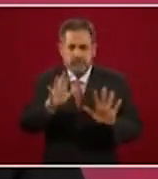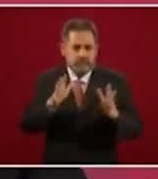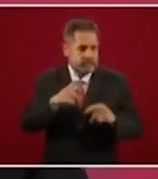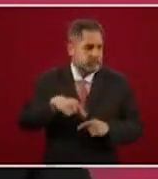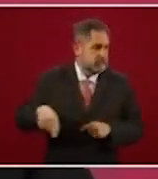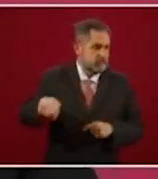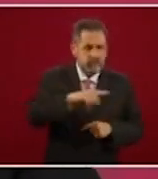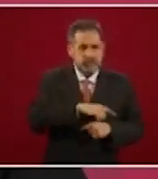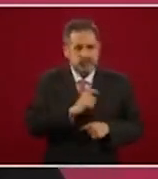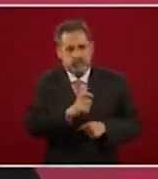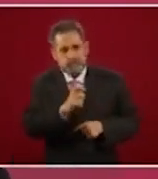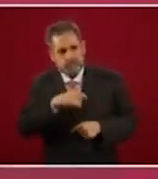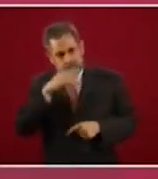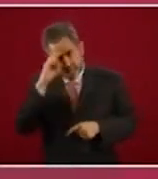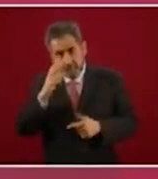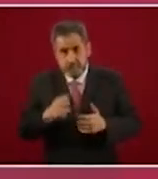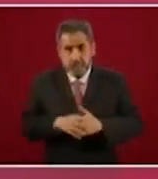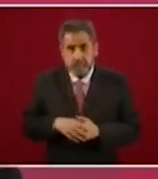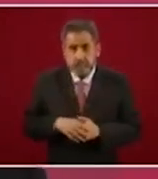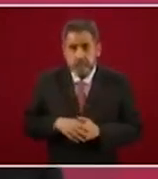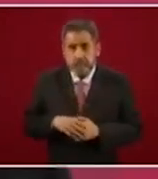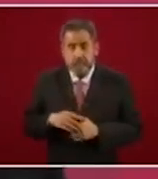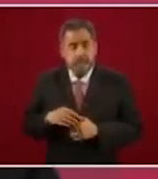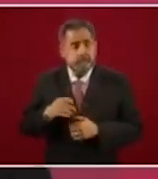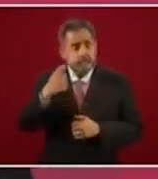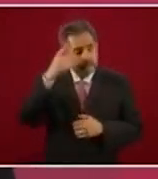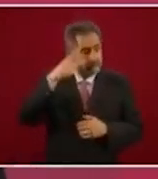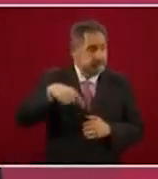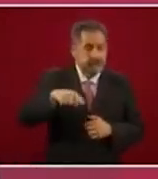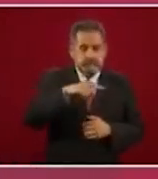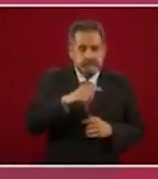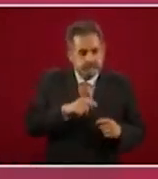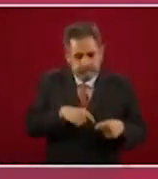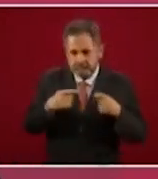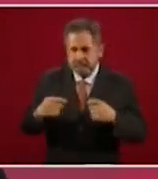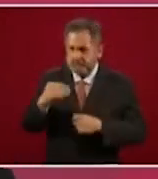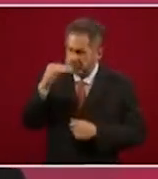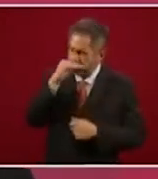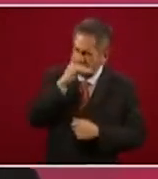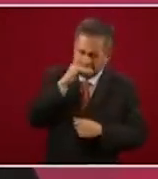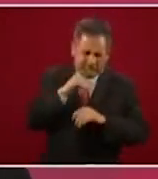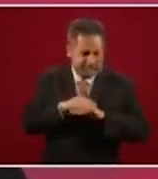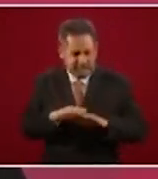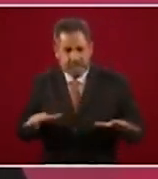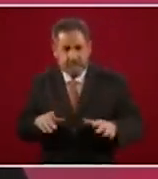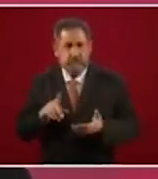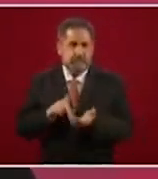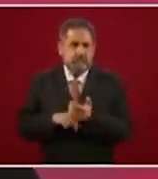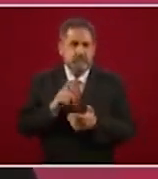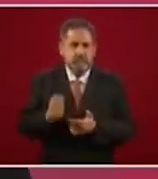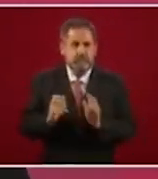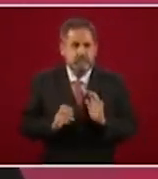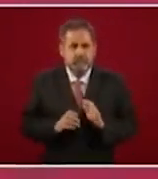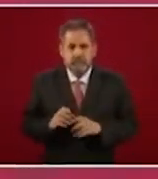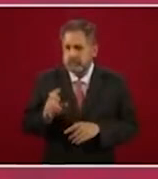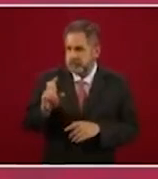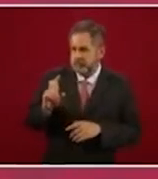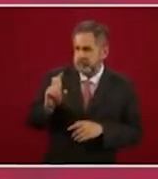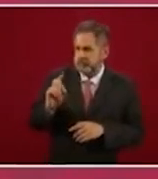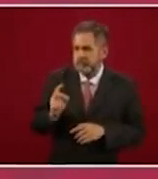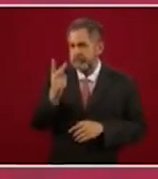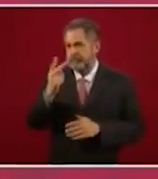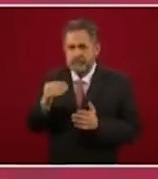uno pensaría que para llegar a la gratuidad se requerirían simplemente estos 32